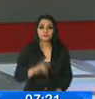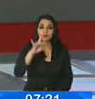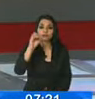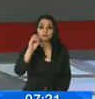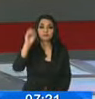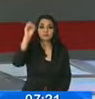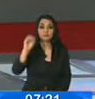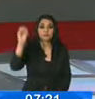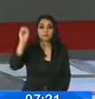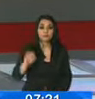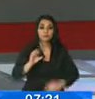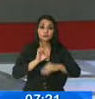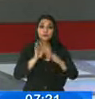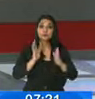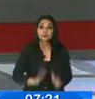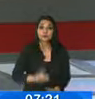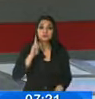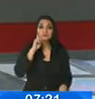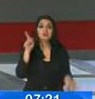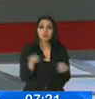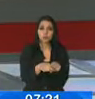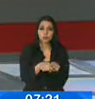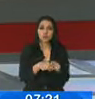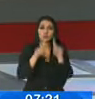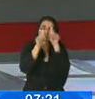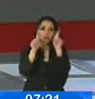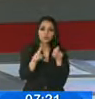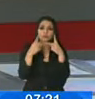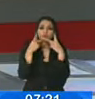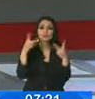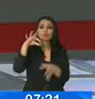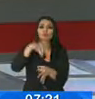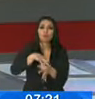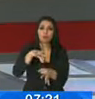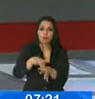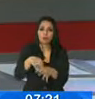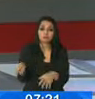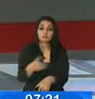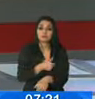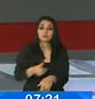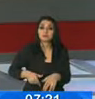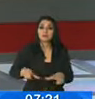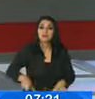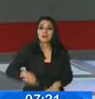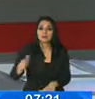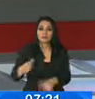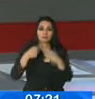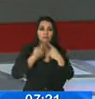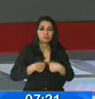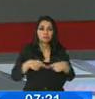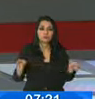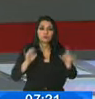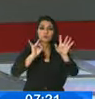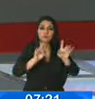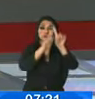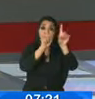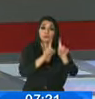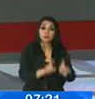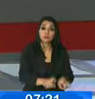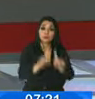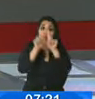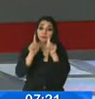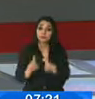de los ecuatorianos están de acuerdo con la realización de la consulta popular convocada por el presidente Lenín Moreno. Las 7 preguntas de la consulta